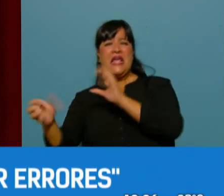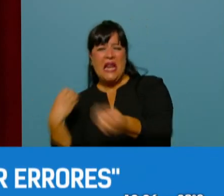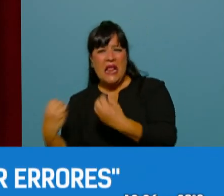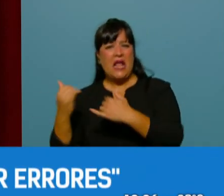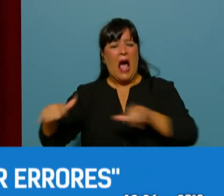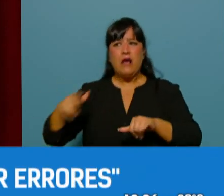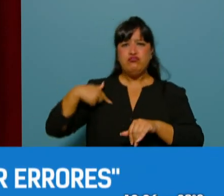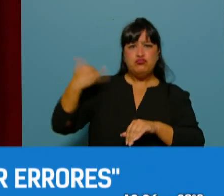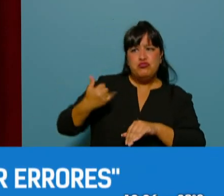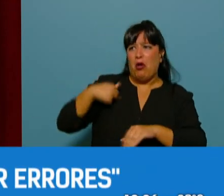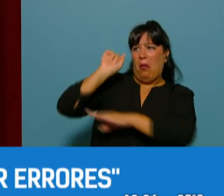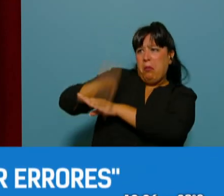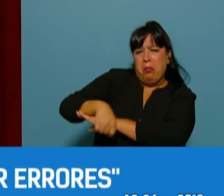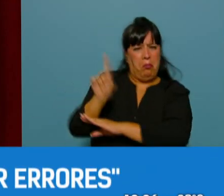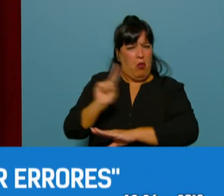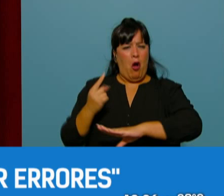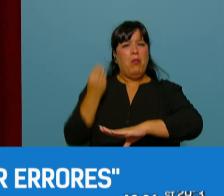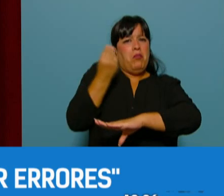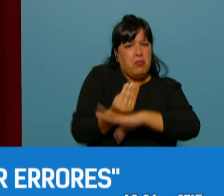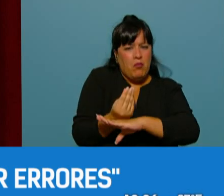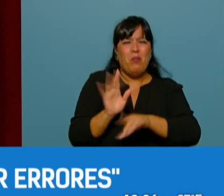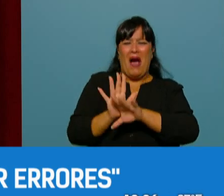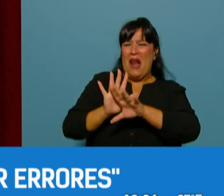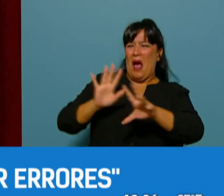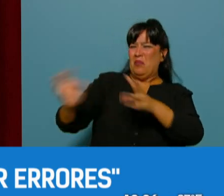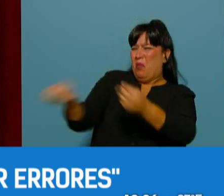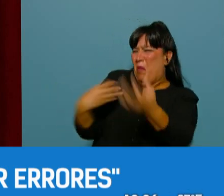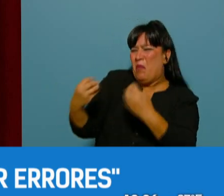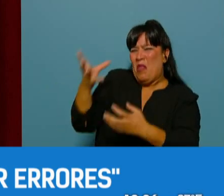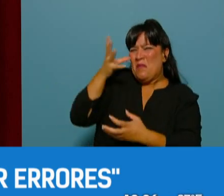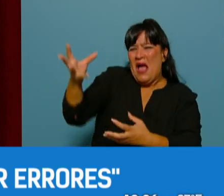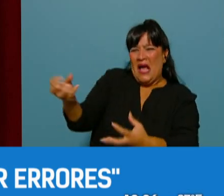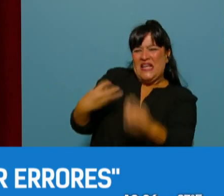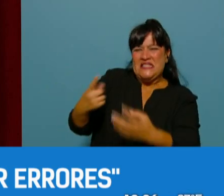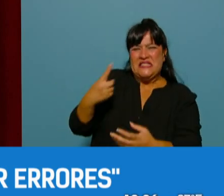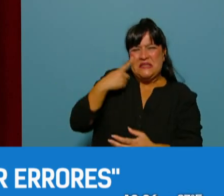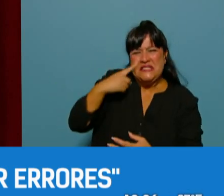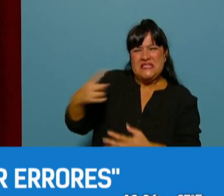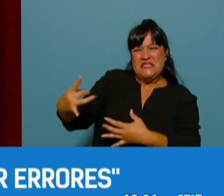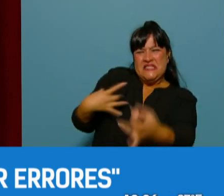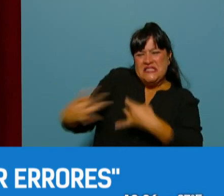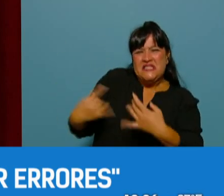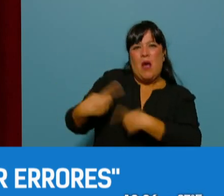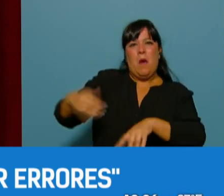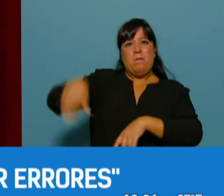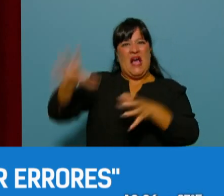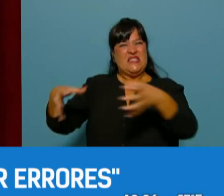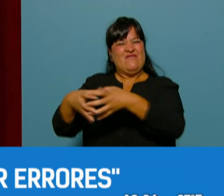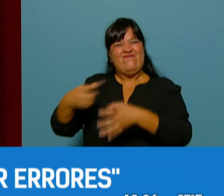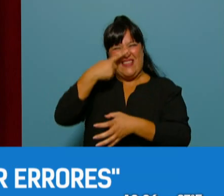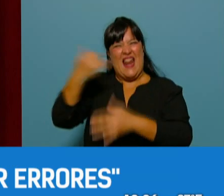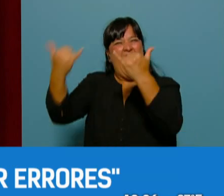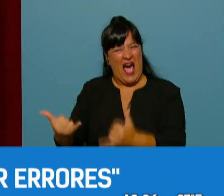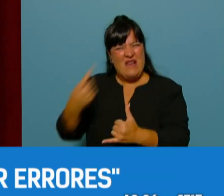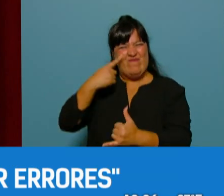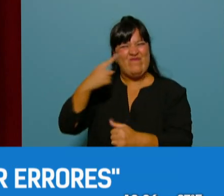intencionadas. Como tampoco llegué a la presidencia para dejarme aturdir por críticas maliciosas que responden a intereses inconfesables